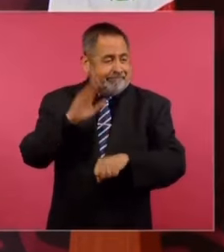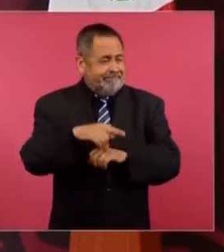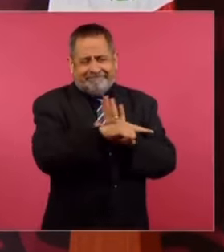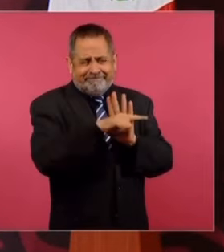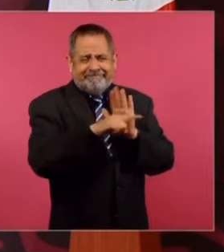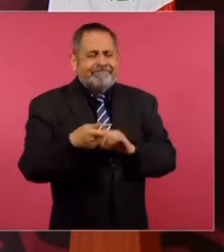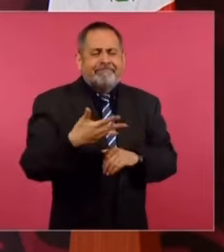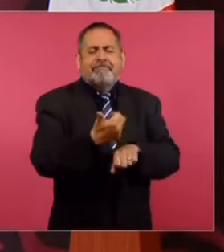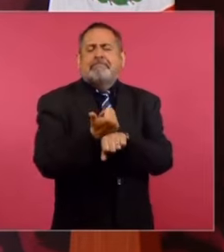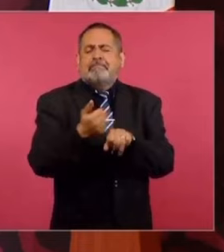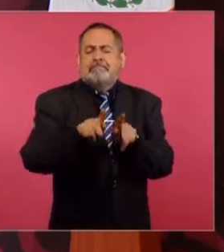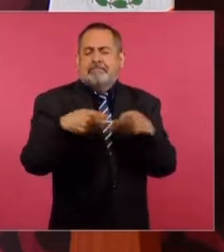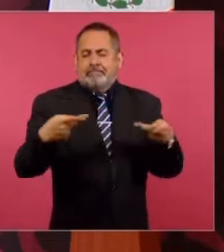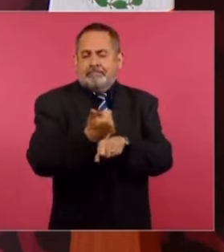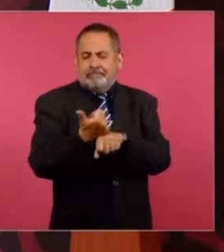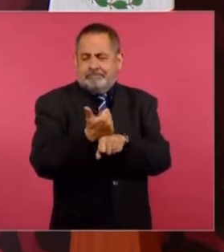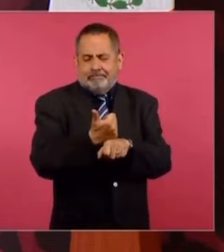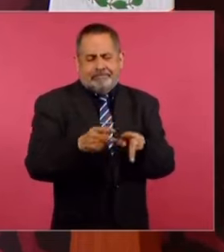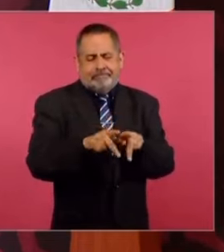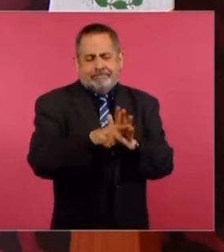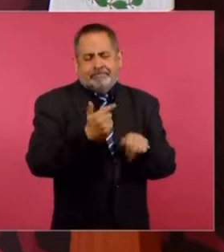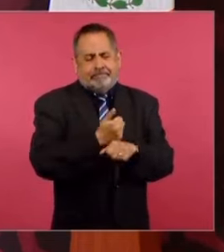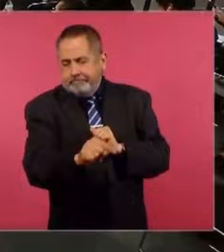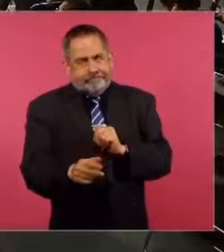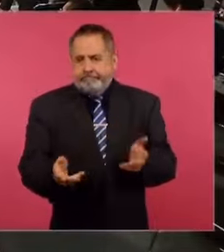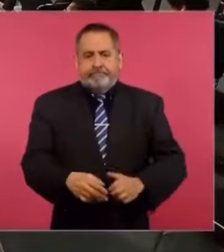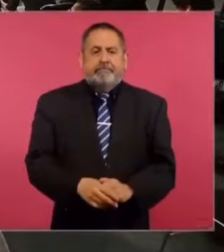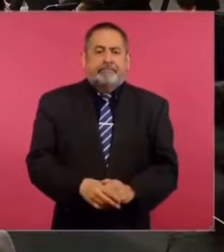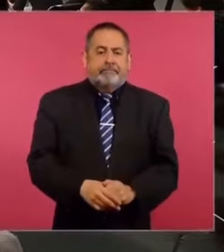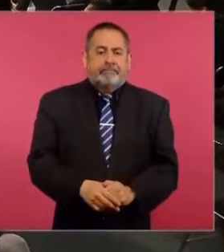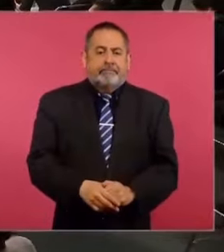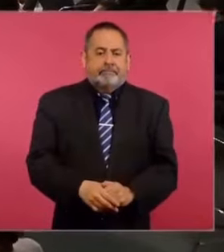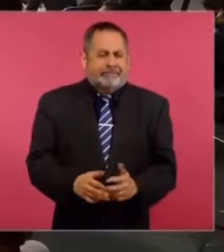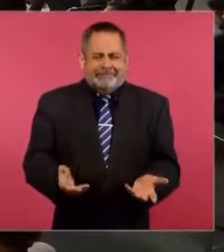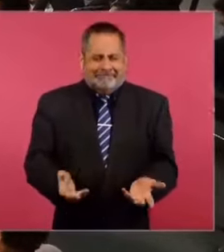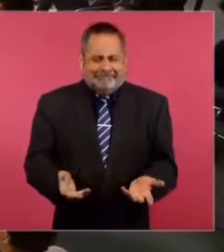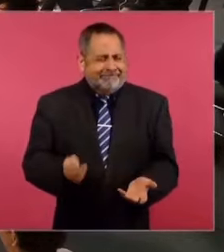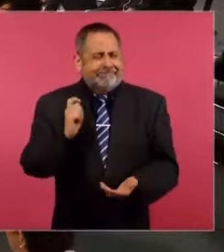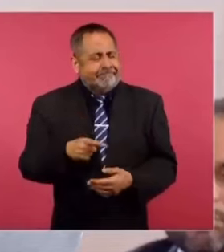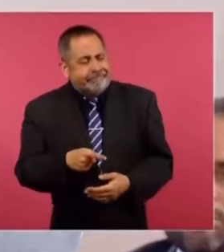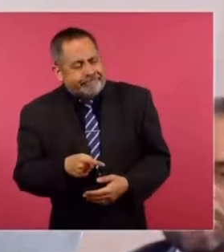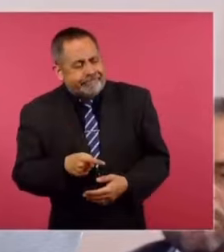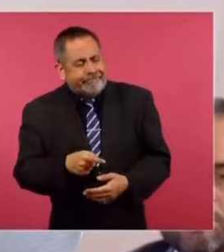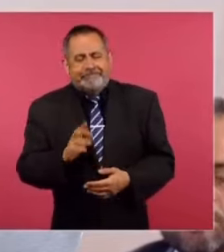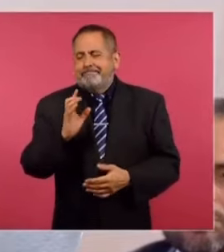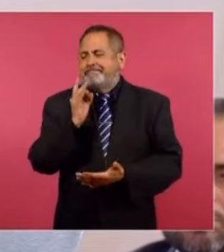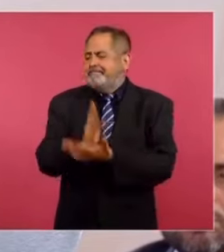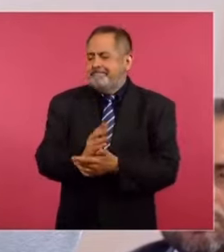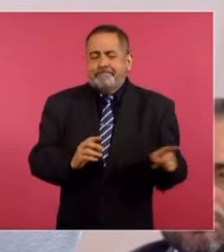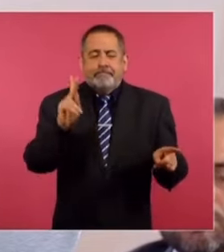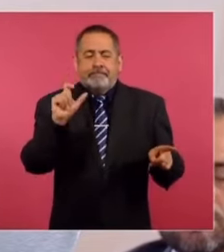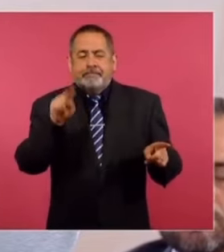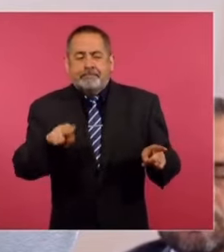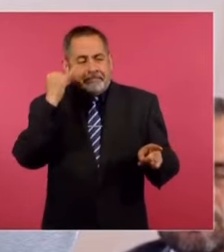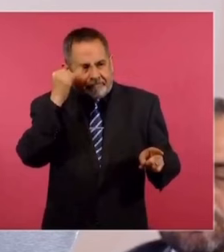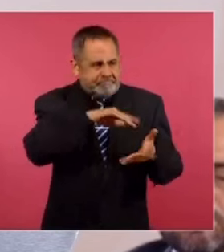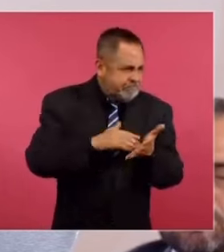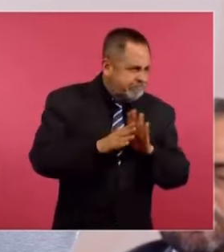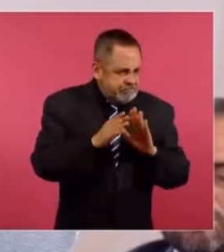amarillismo desde que tengo información. ¿Qué es esto entonces? Pues es una estrategia política.